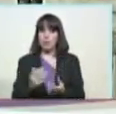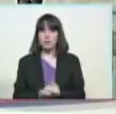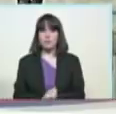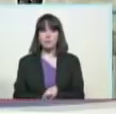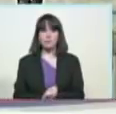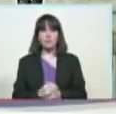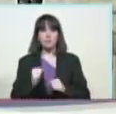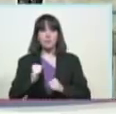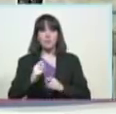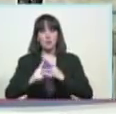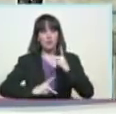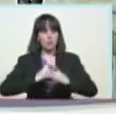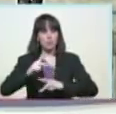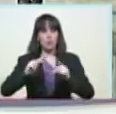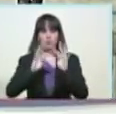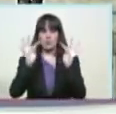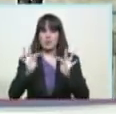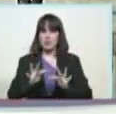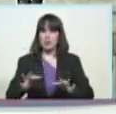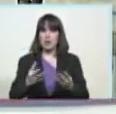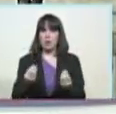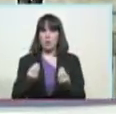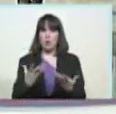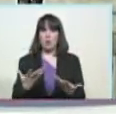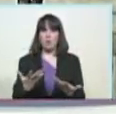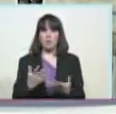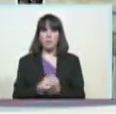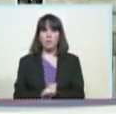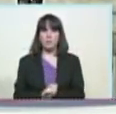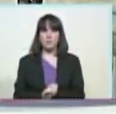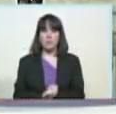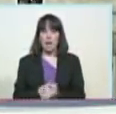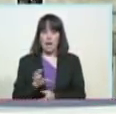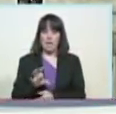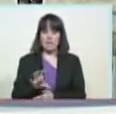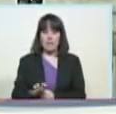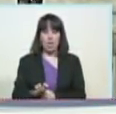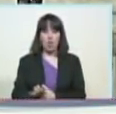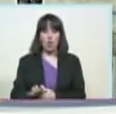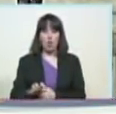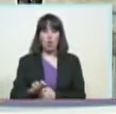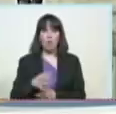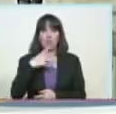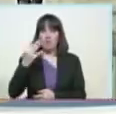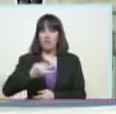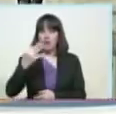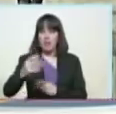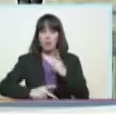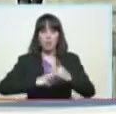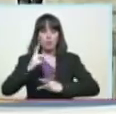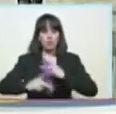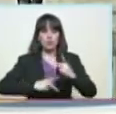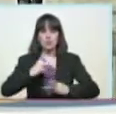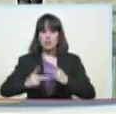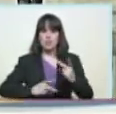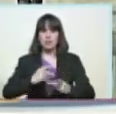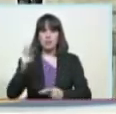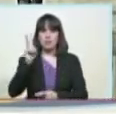las fuerzas productivas el tercer elemento el estado real de las fuerzas productivas de venezuela